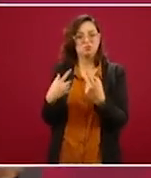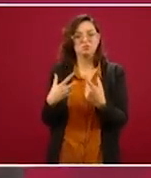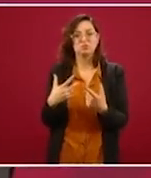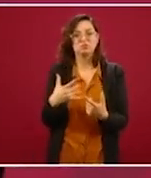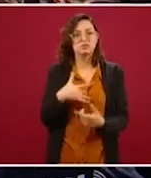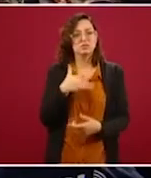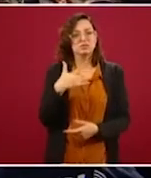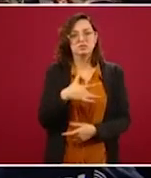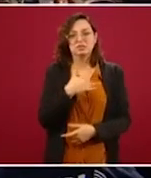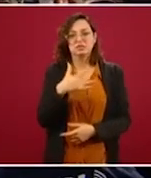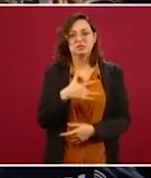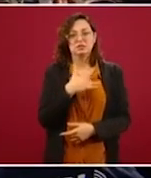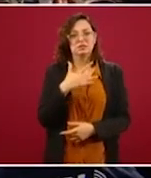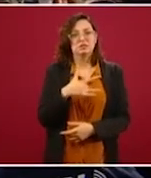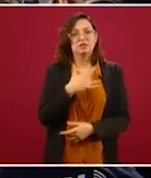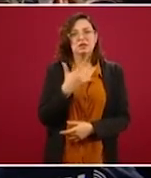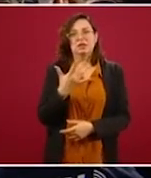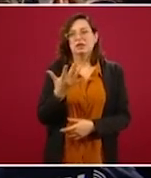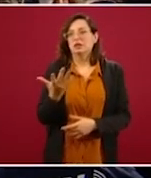como